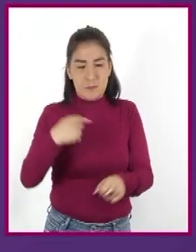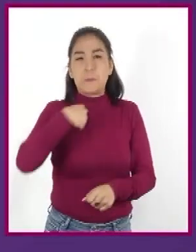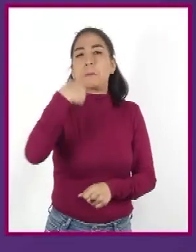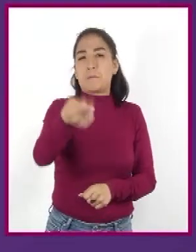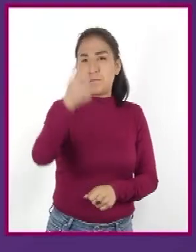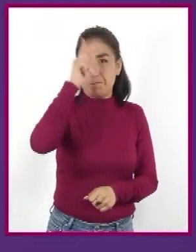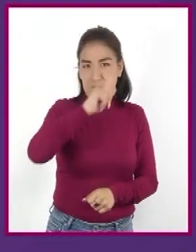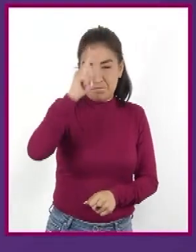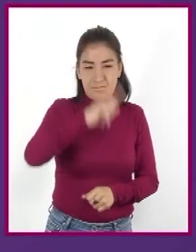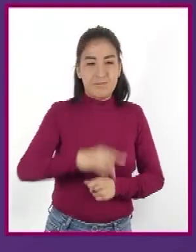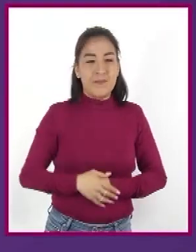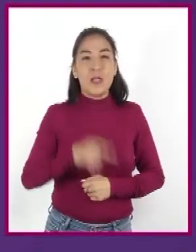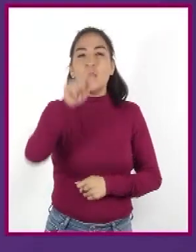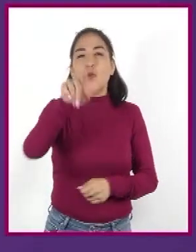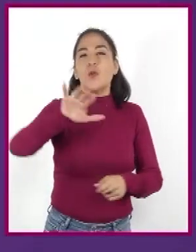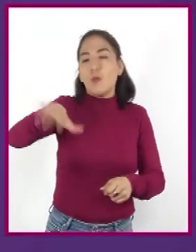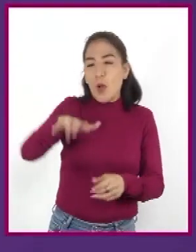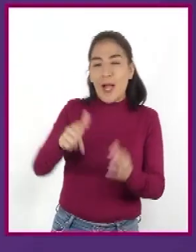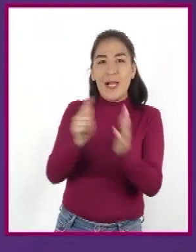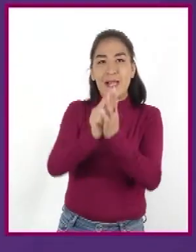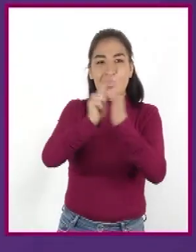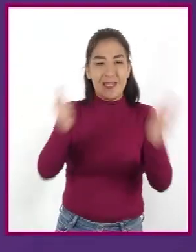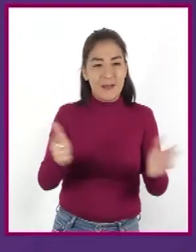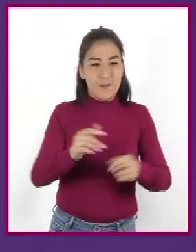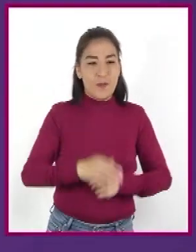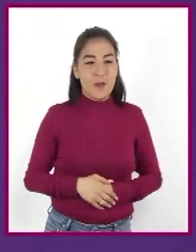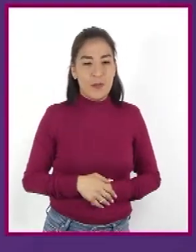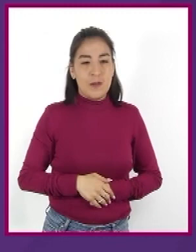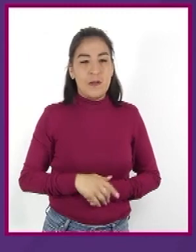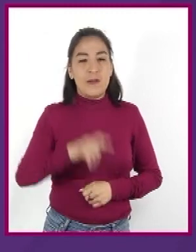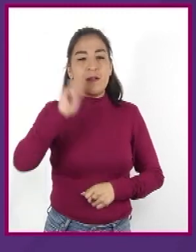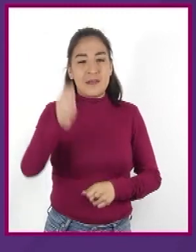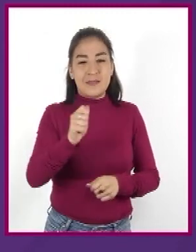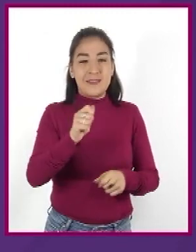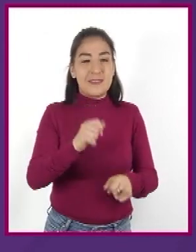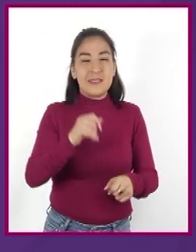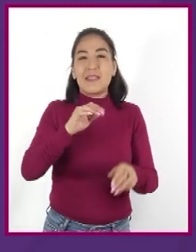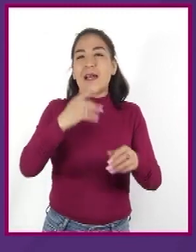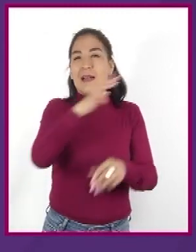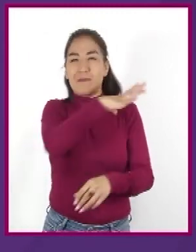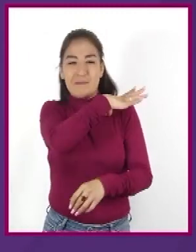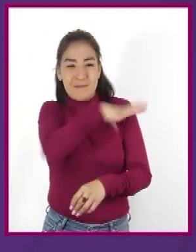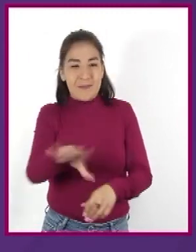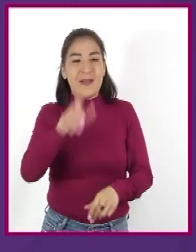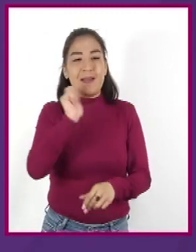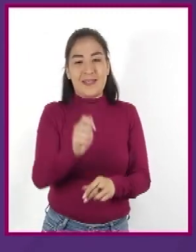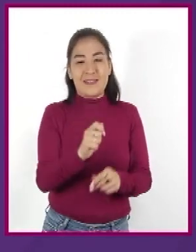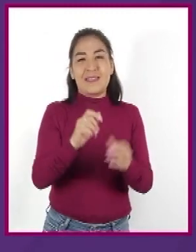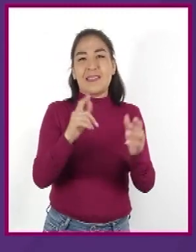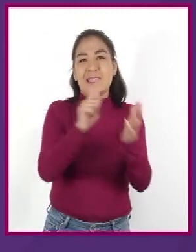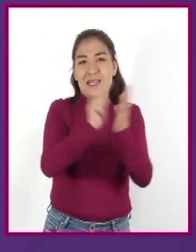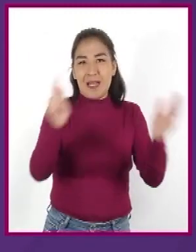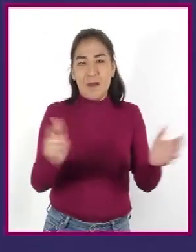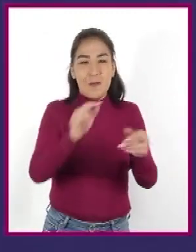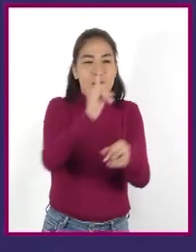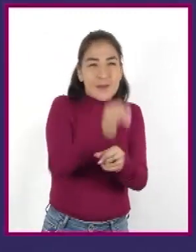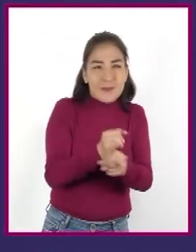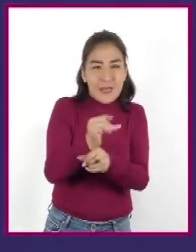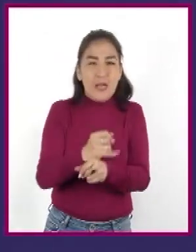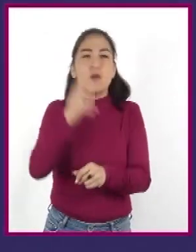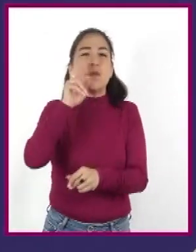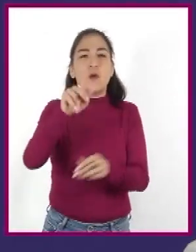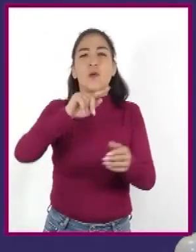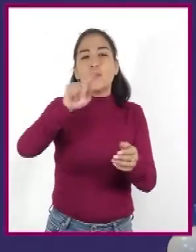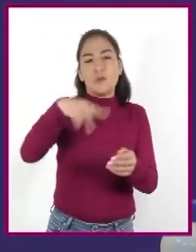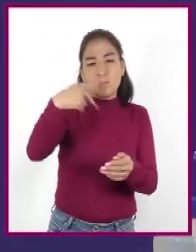recomendamos el gran libro de los experimentos. Lo podrán encontrar en los libros del Rincón del Programa Nacional de Lectura.